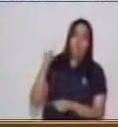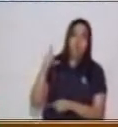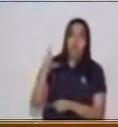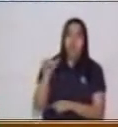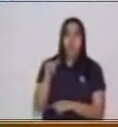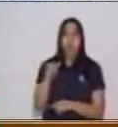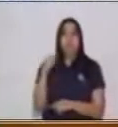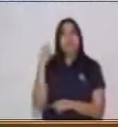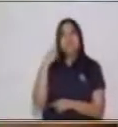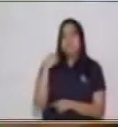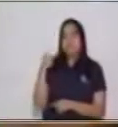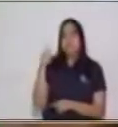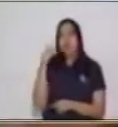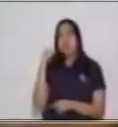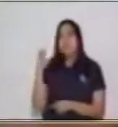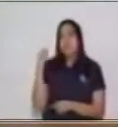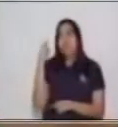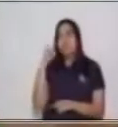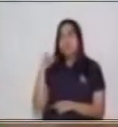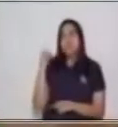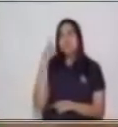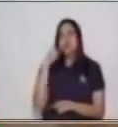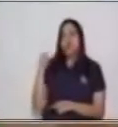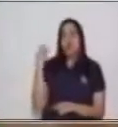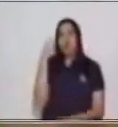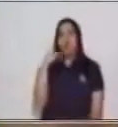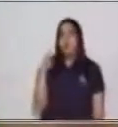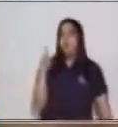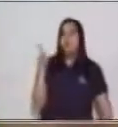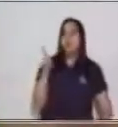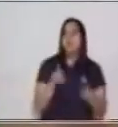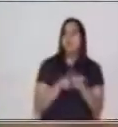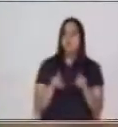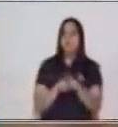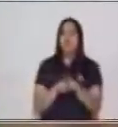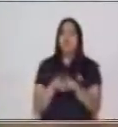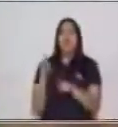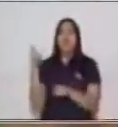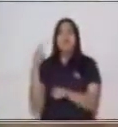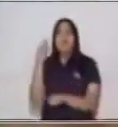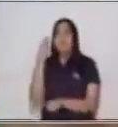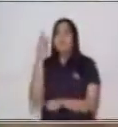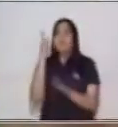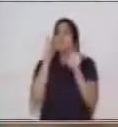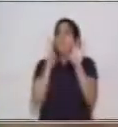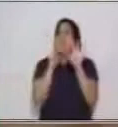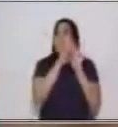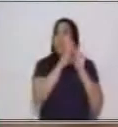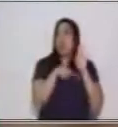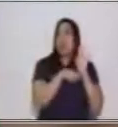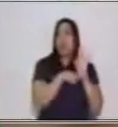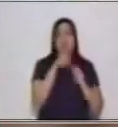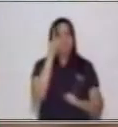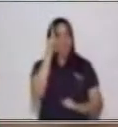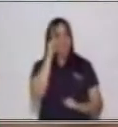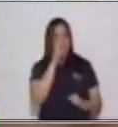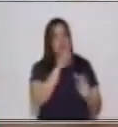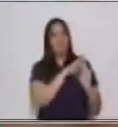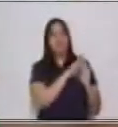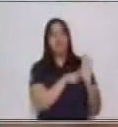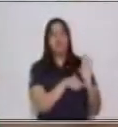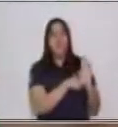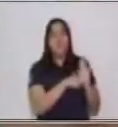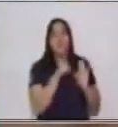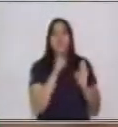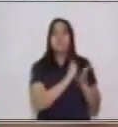su, es utilizando la S. Y también vamos a observar 6 reglas generales. Una de ellas, o la primera, es